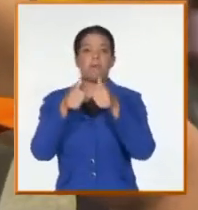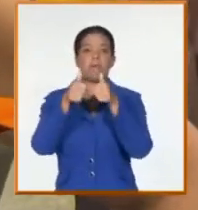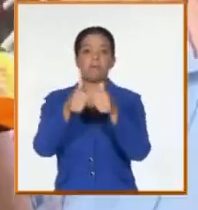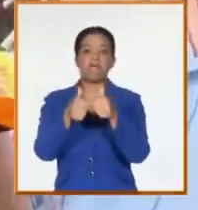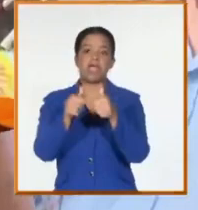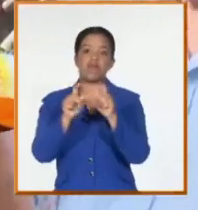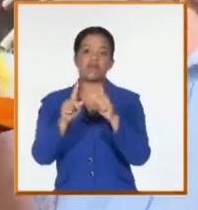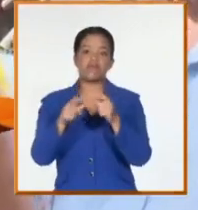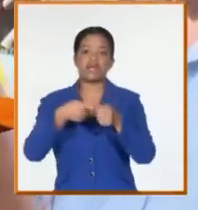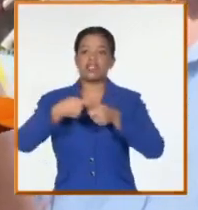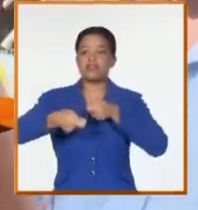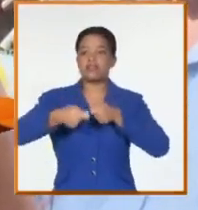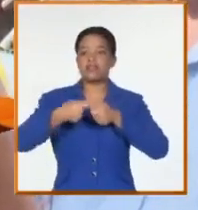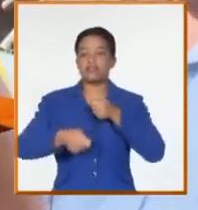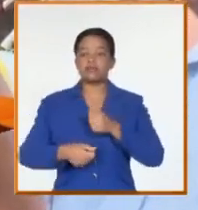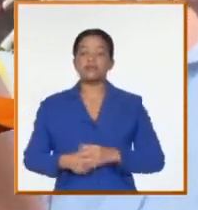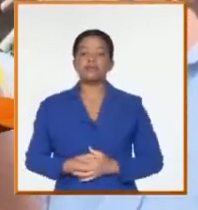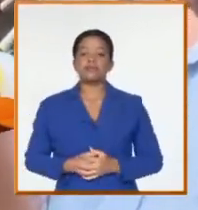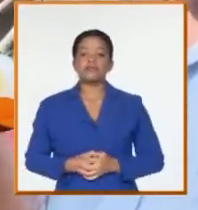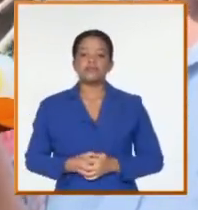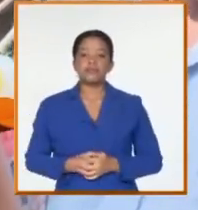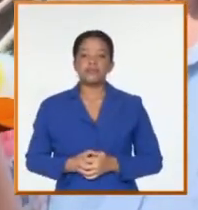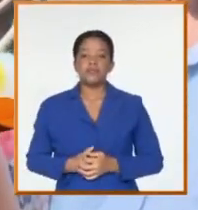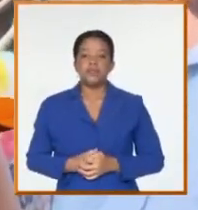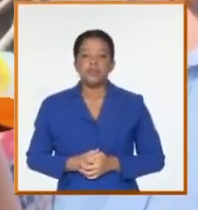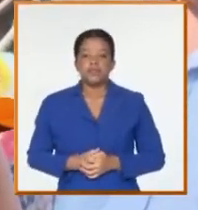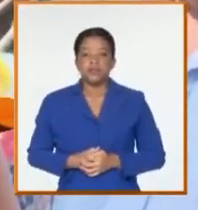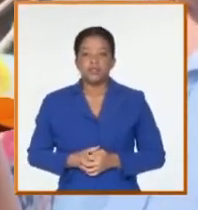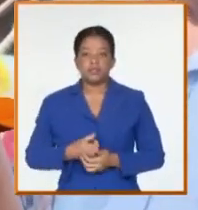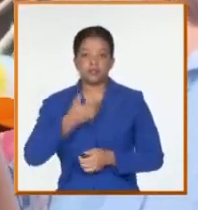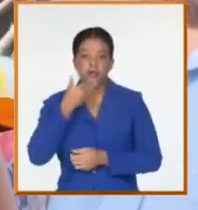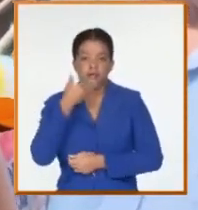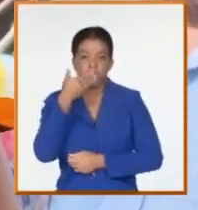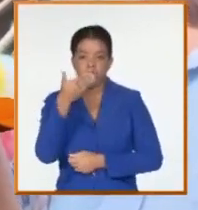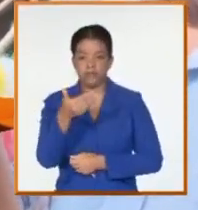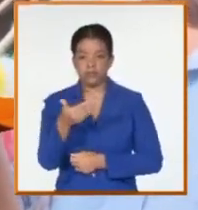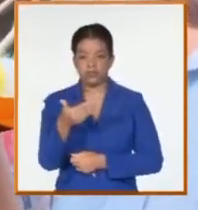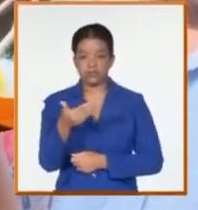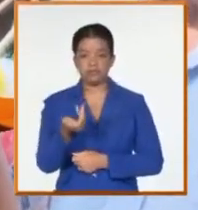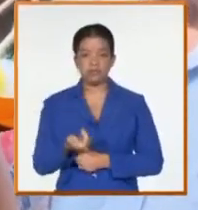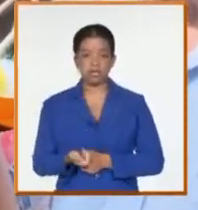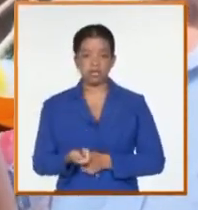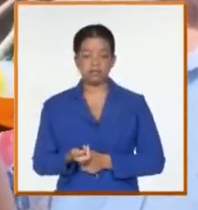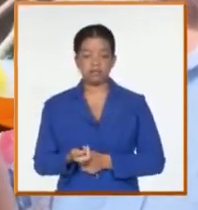andar con tanto efectivo es muy bueno no tener yo que ir al parque como ejemplo